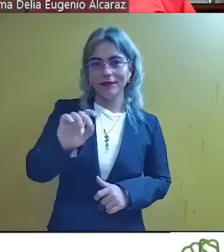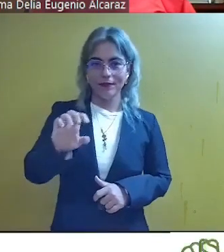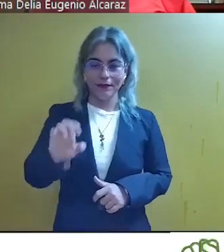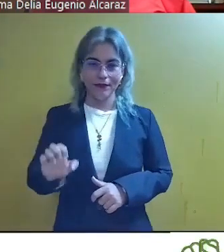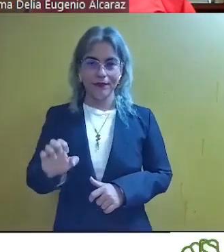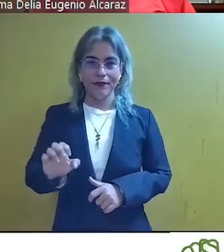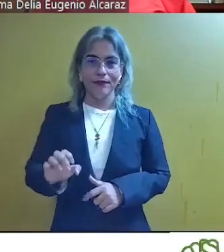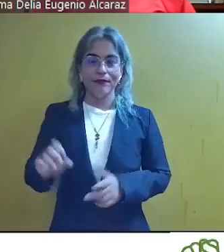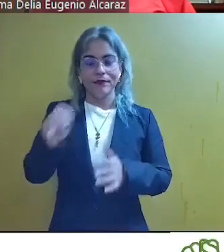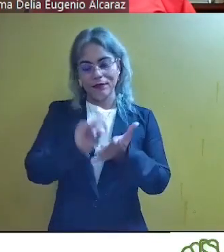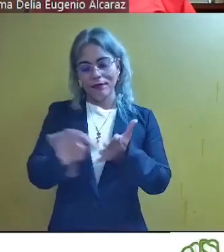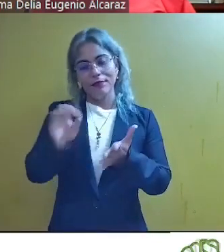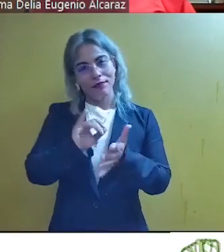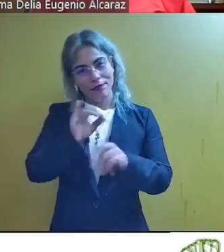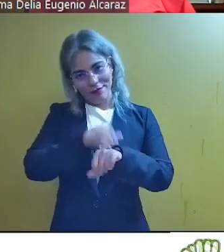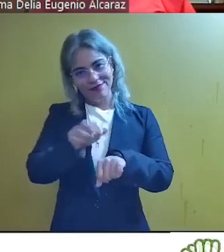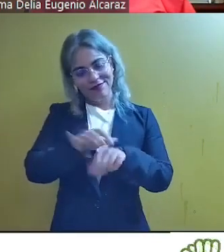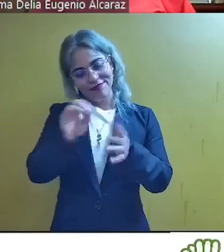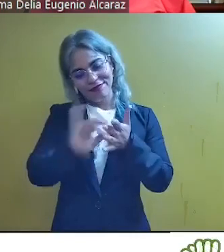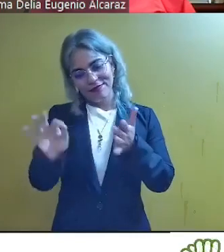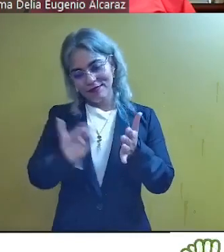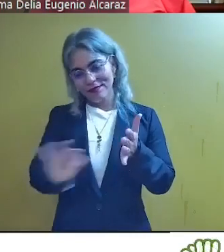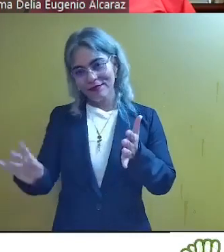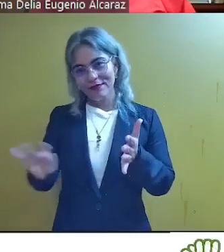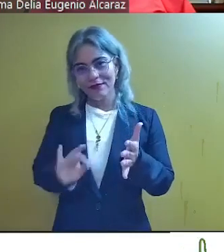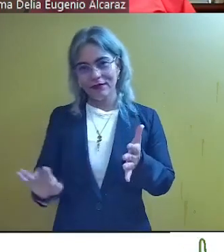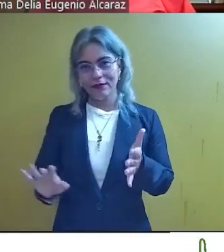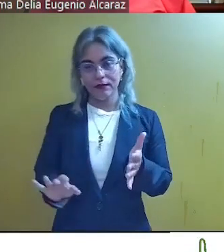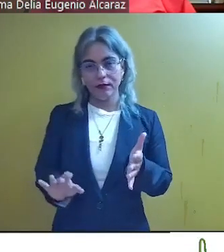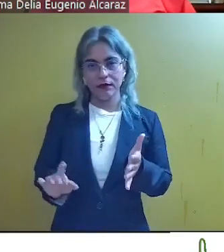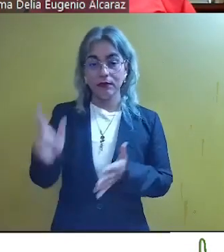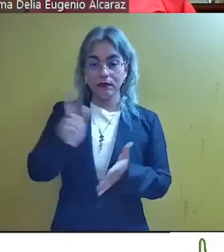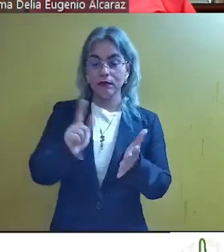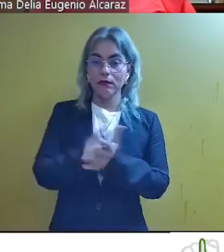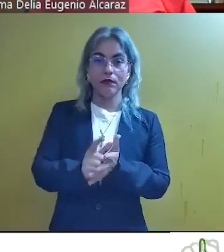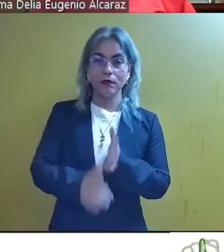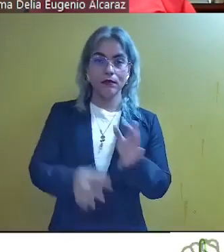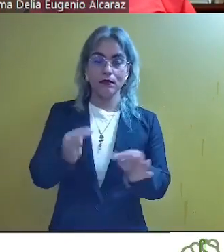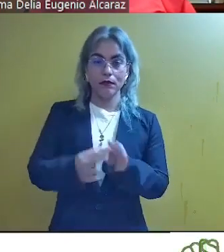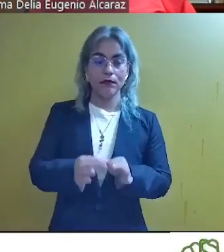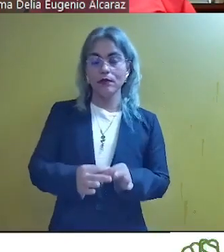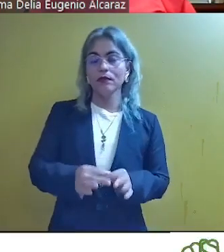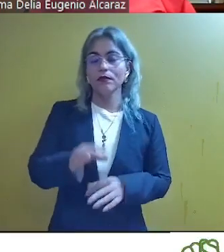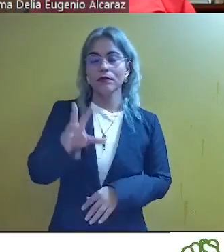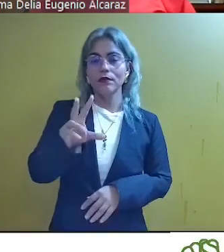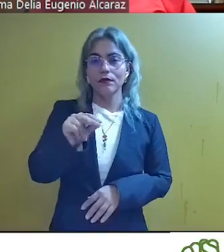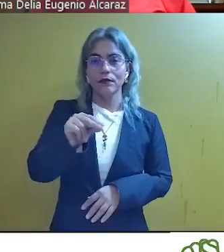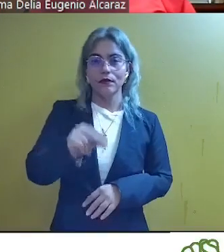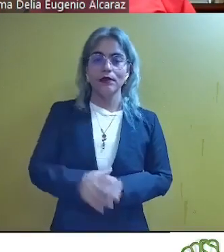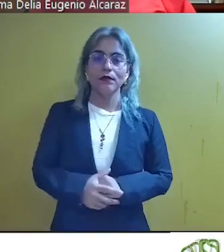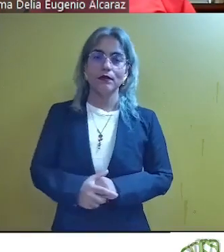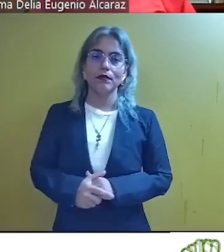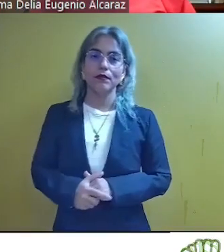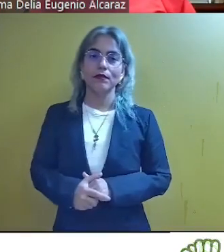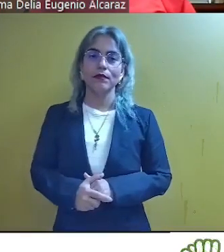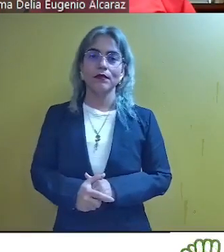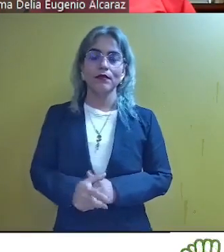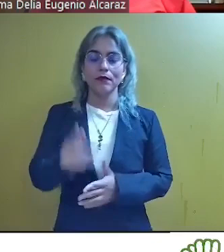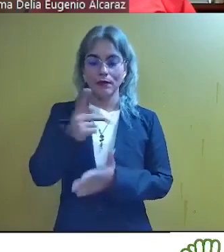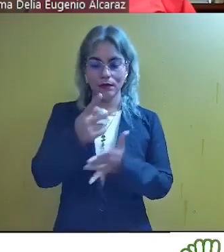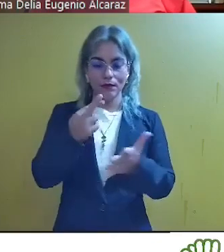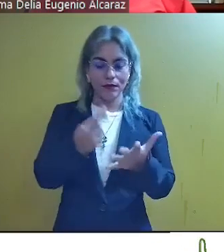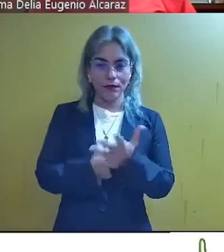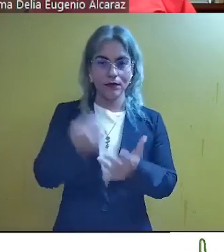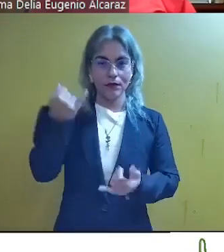TE/GEC-44/2023, al considerar que no fue emitida conforme a derecho. Al respecto, en el proyecto se considera que en el presente